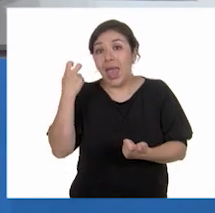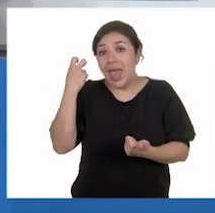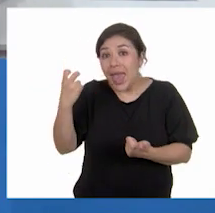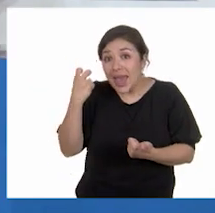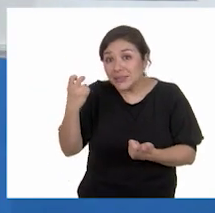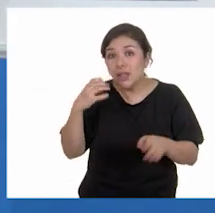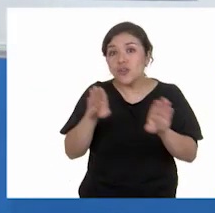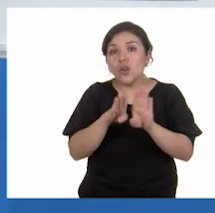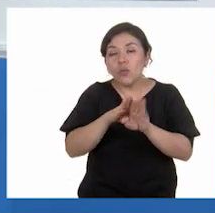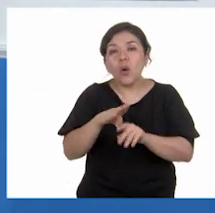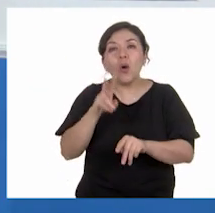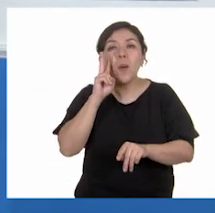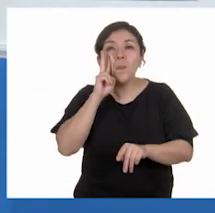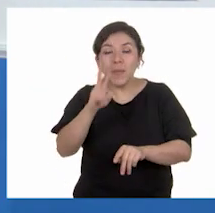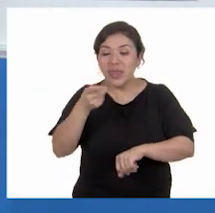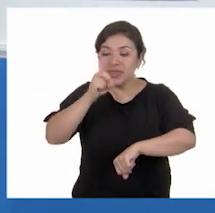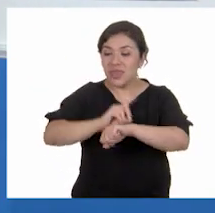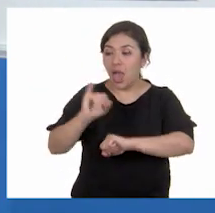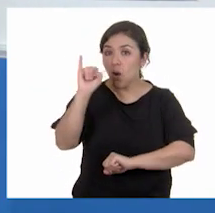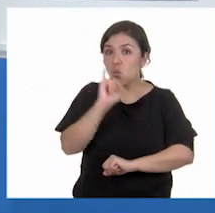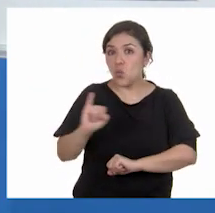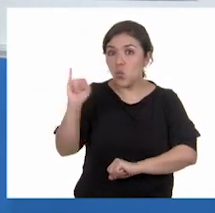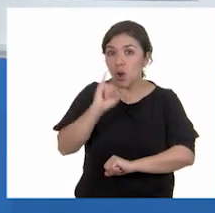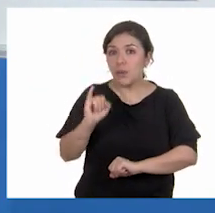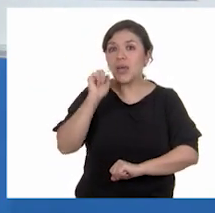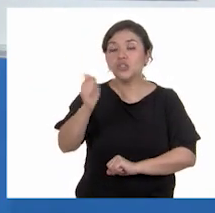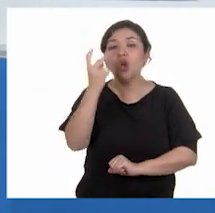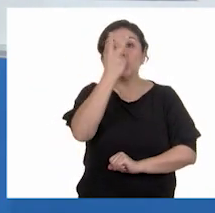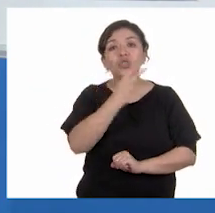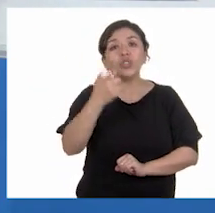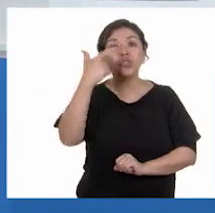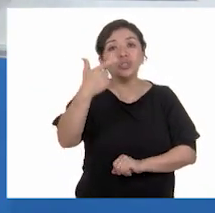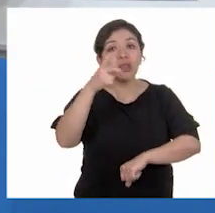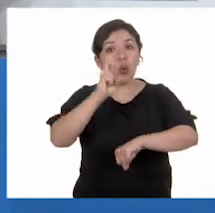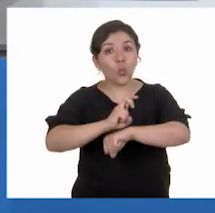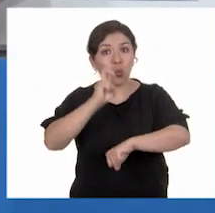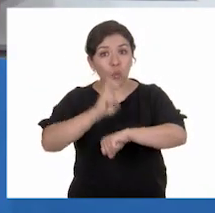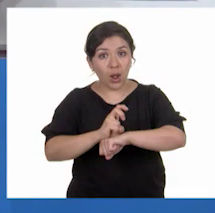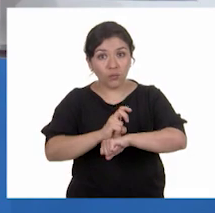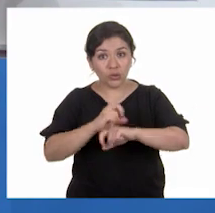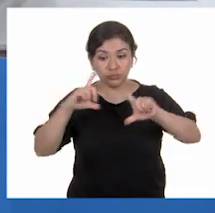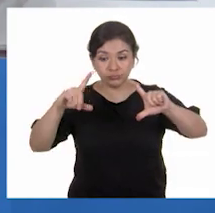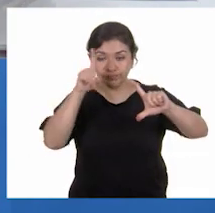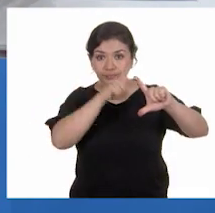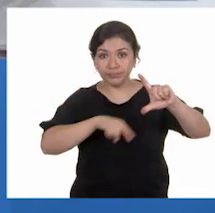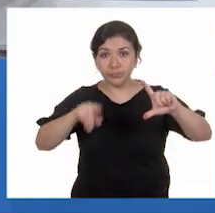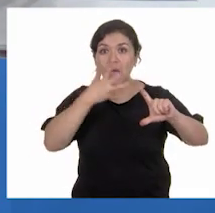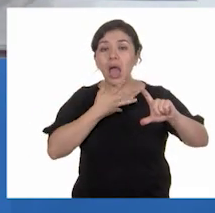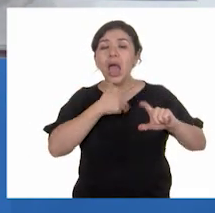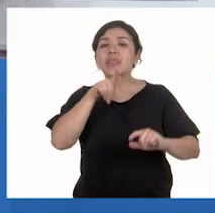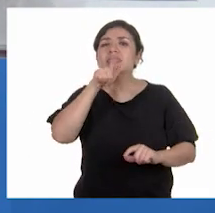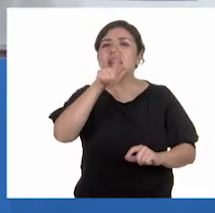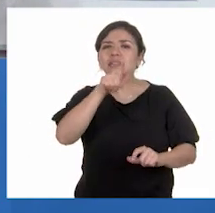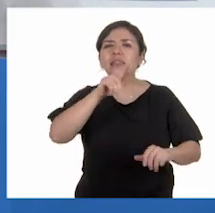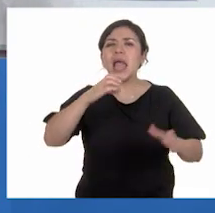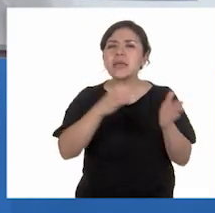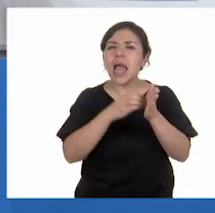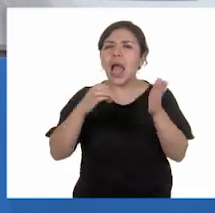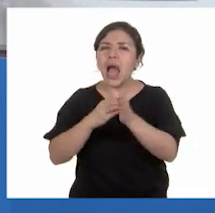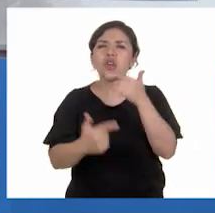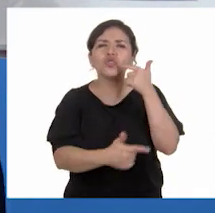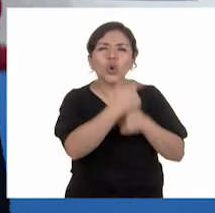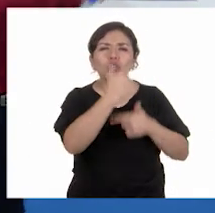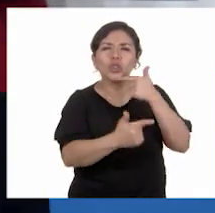en el caso del jueves, que son 207 huevos, tendríamos 17 recipientes completos de